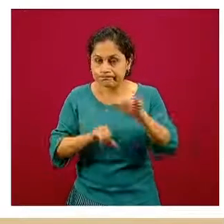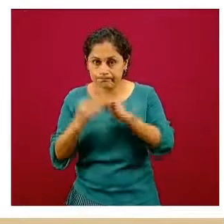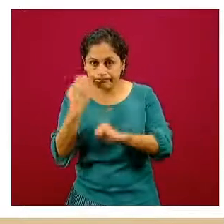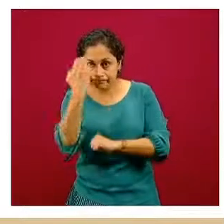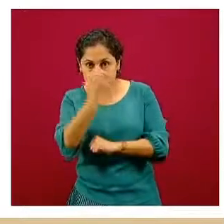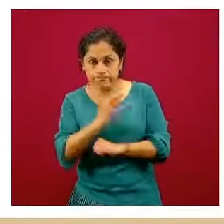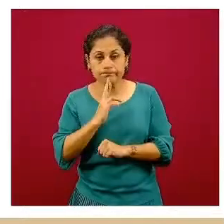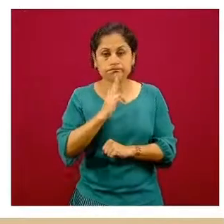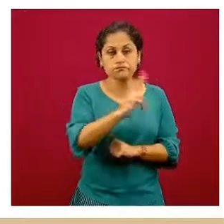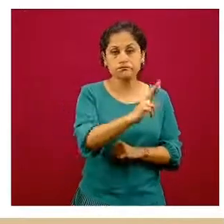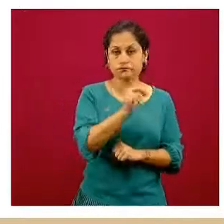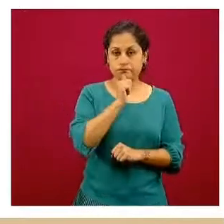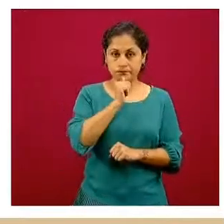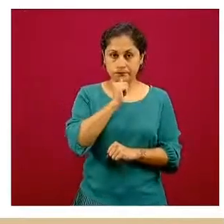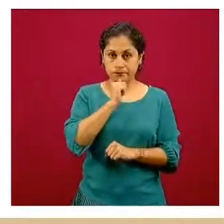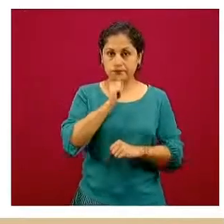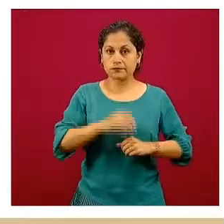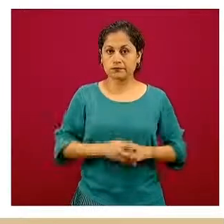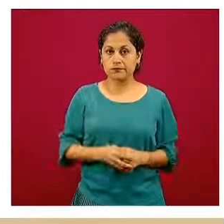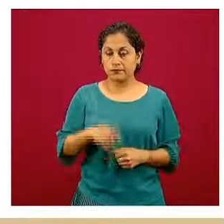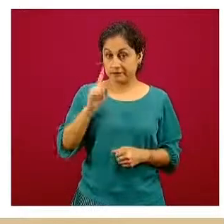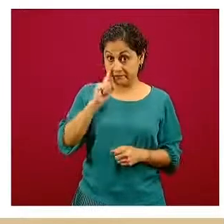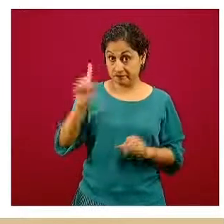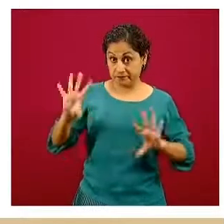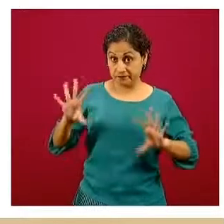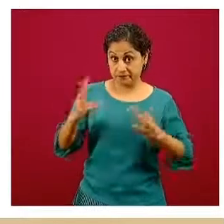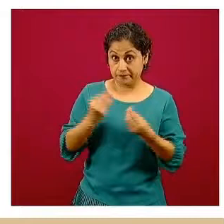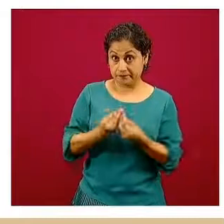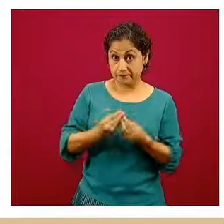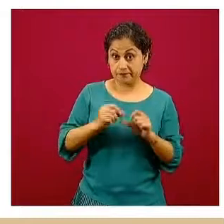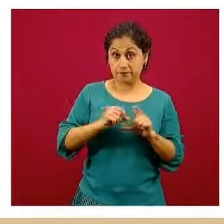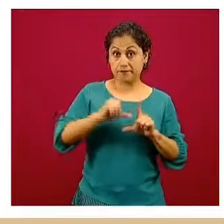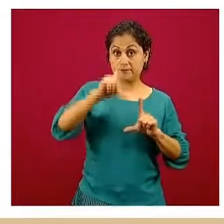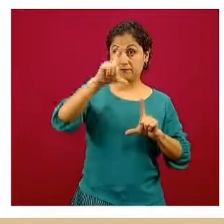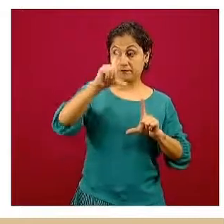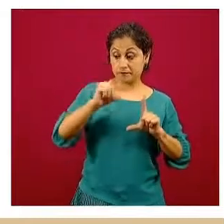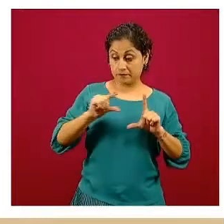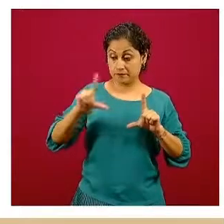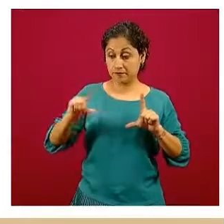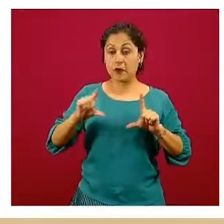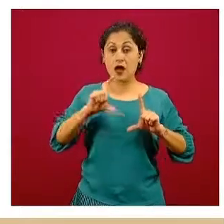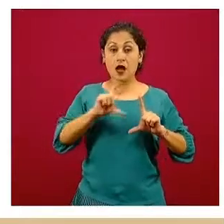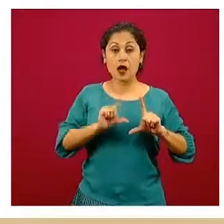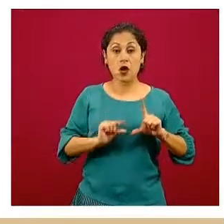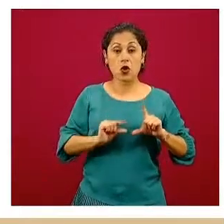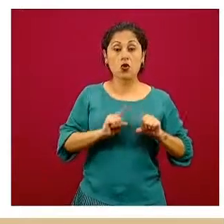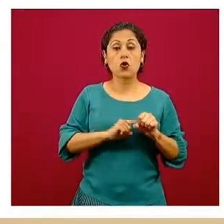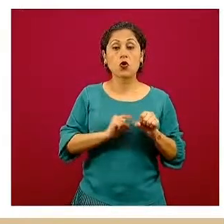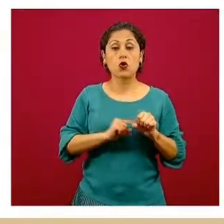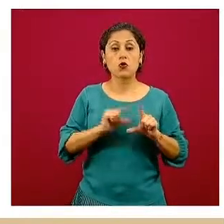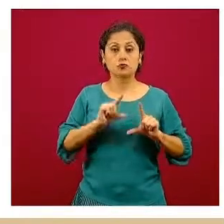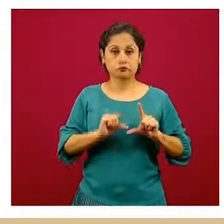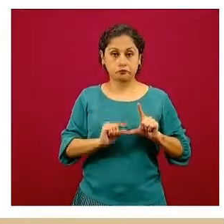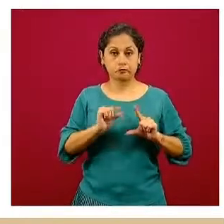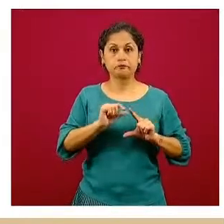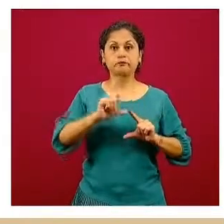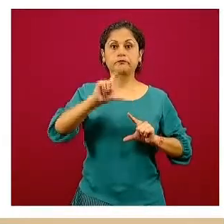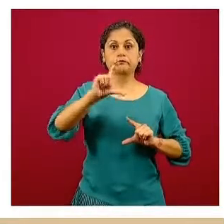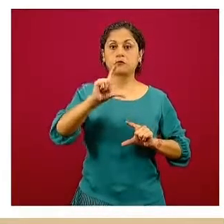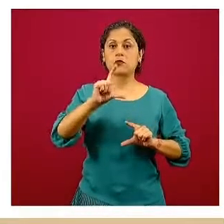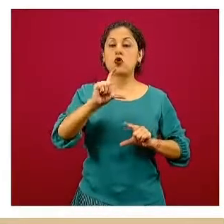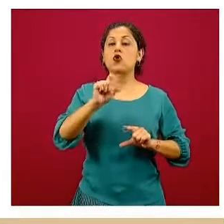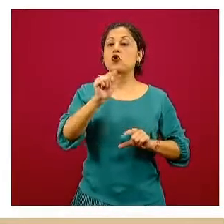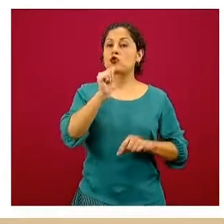y como pueden ustedes ver en el tamaño total de la barra, o sea, si vemos el tamaño del rojo más el naranja claro, pues habrá muchas